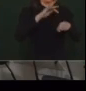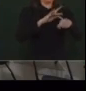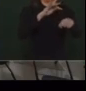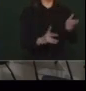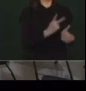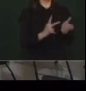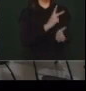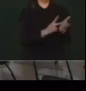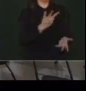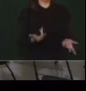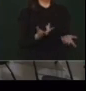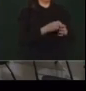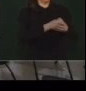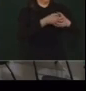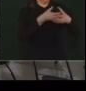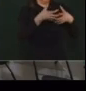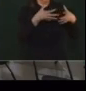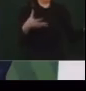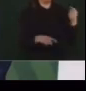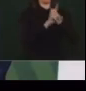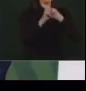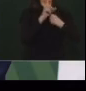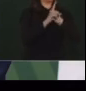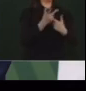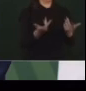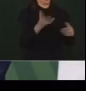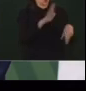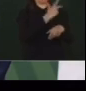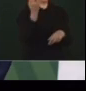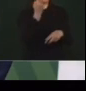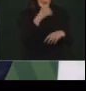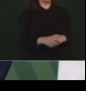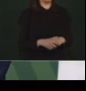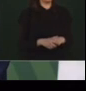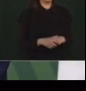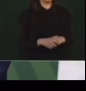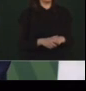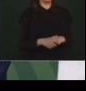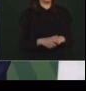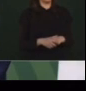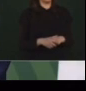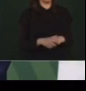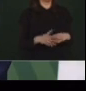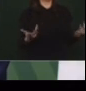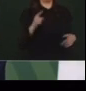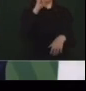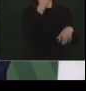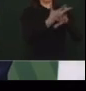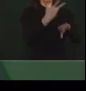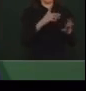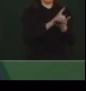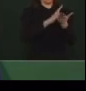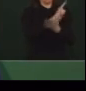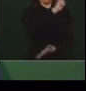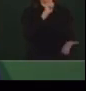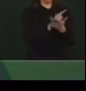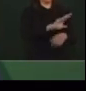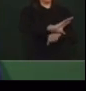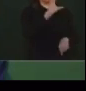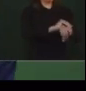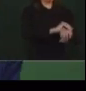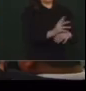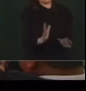incluso permiten que sean legales las drogas en Estados Unidos?